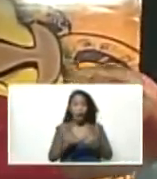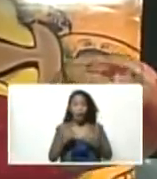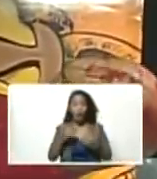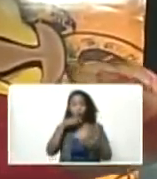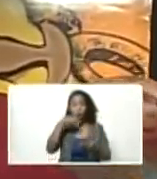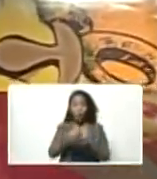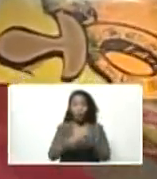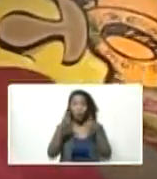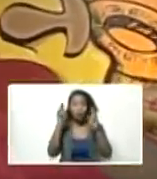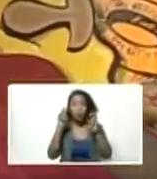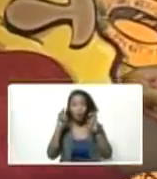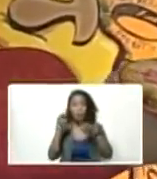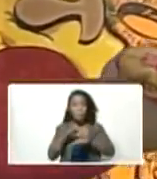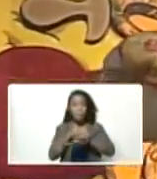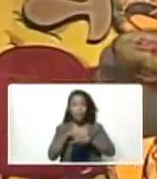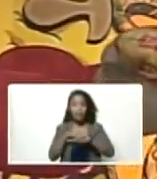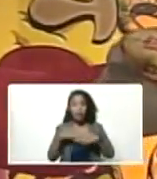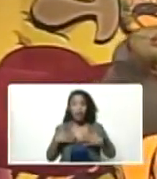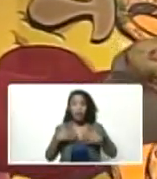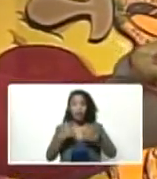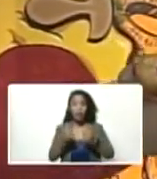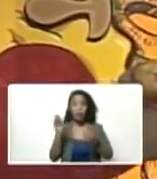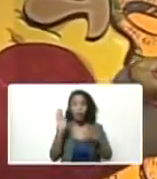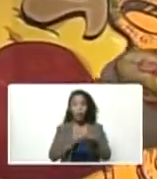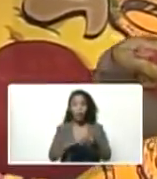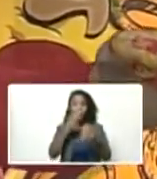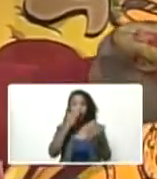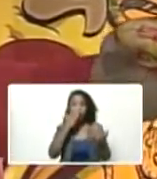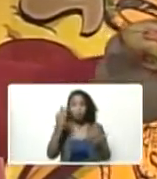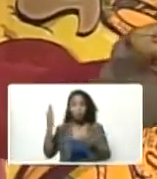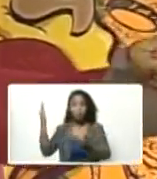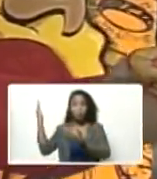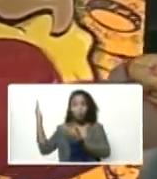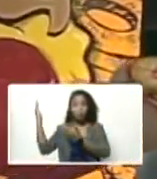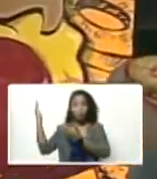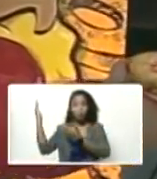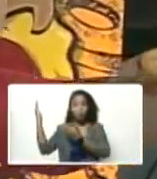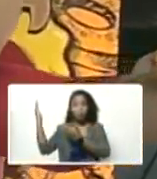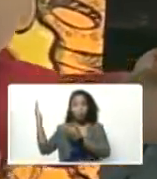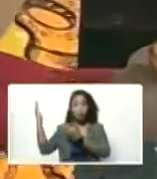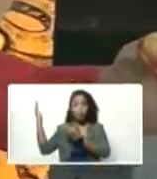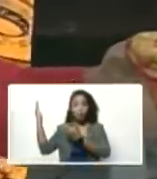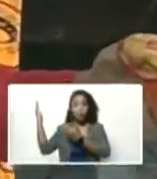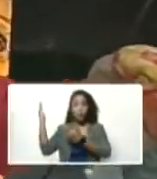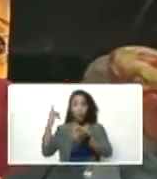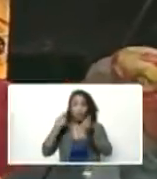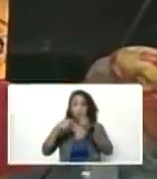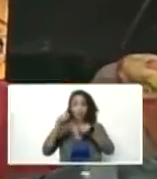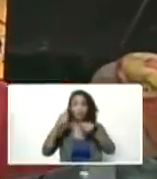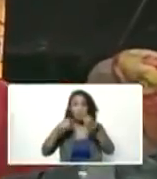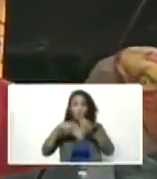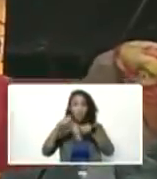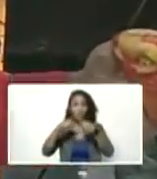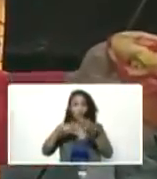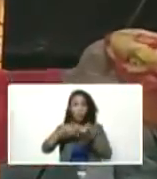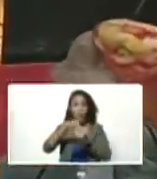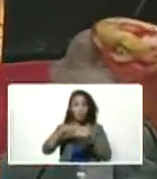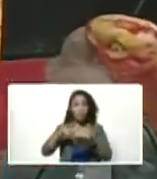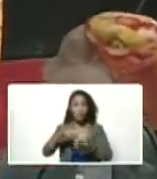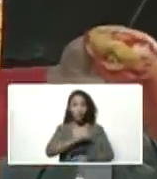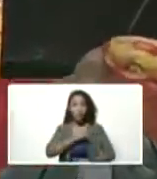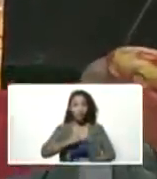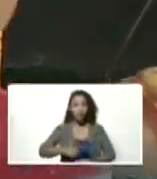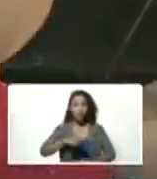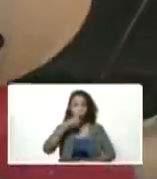nueva ministra de Salud. Vamos a ponerlo, porque miren, ahí está Super Bigote vendiendo pizza. Se